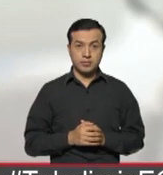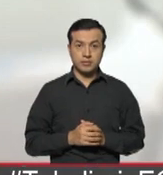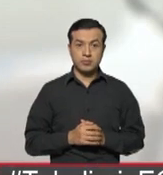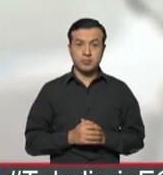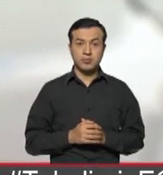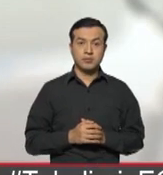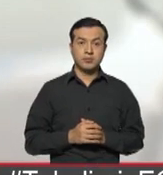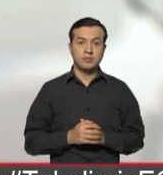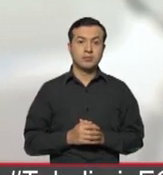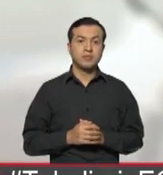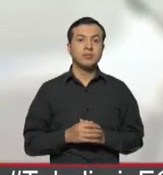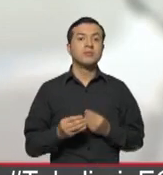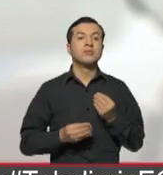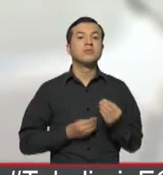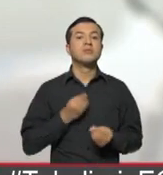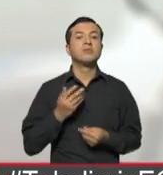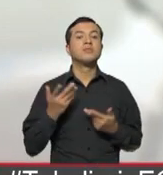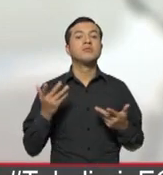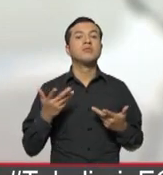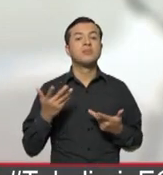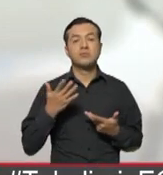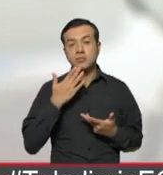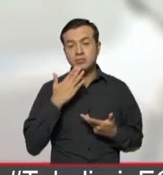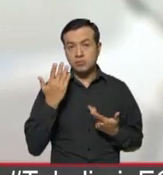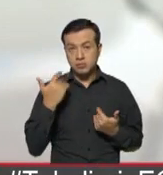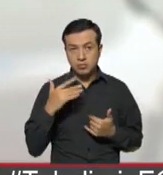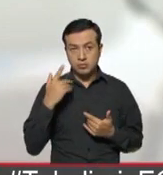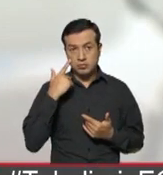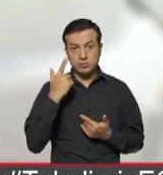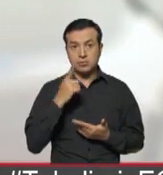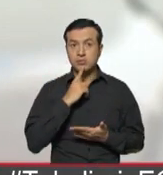atrás del cual muy probablemente hay